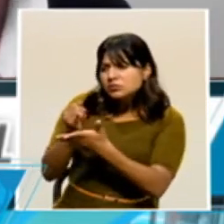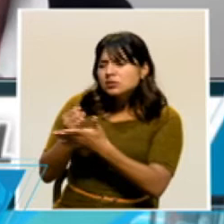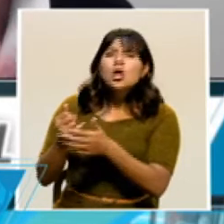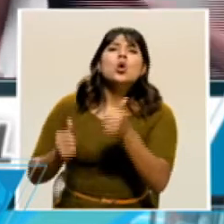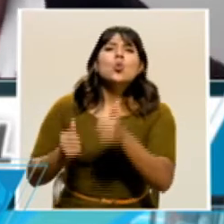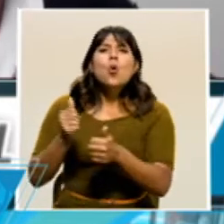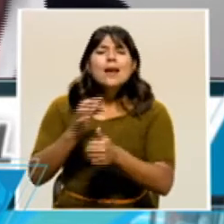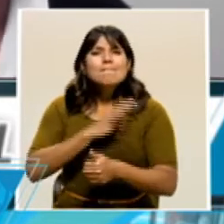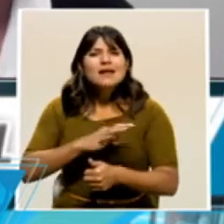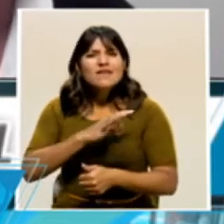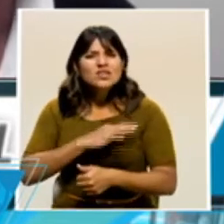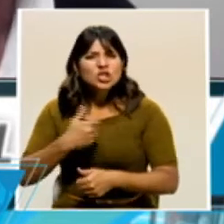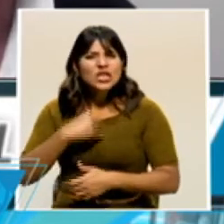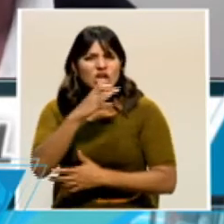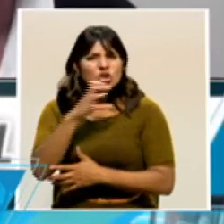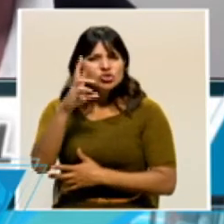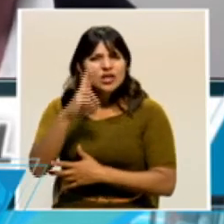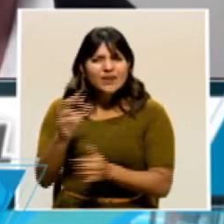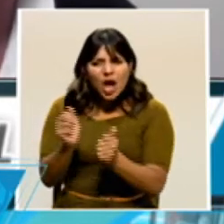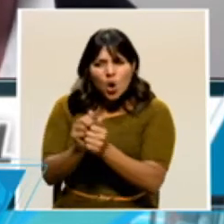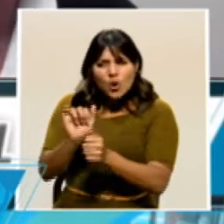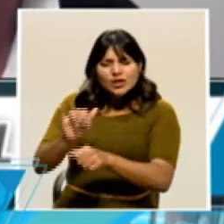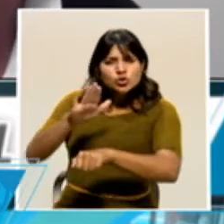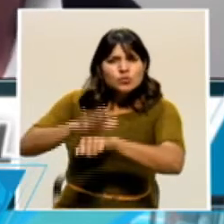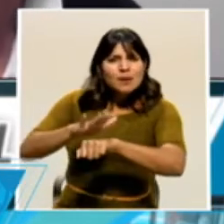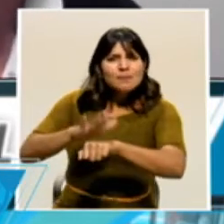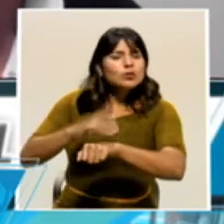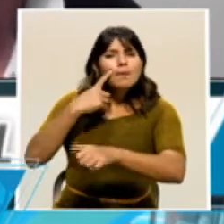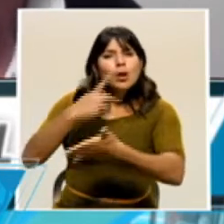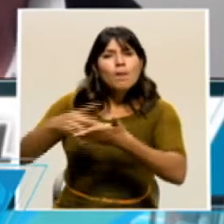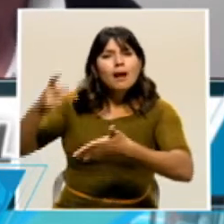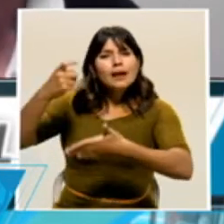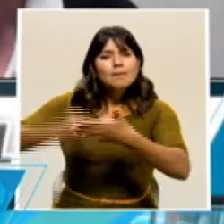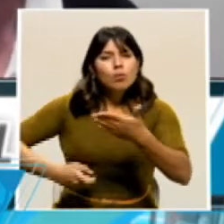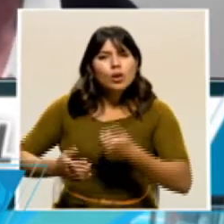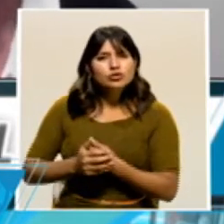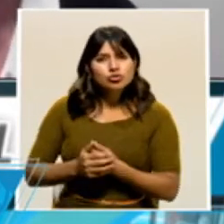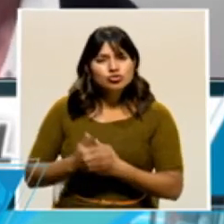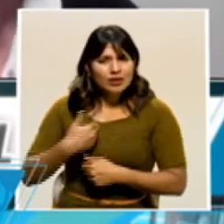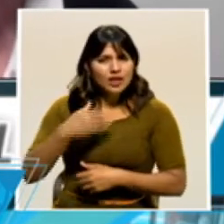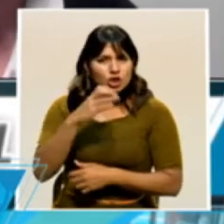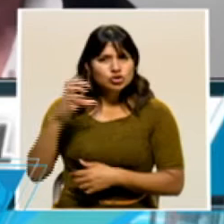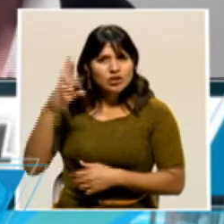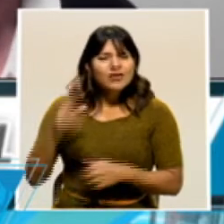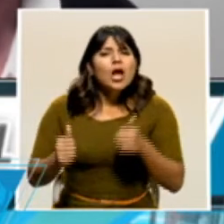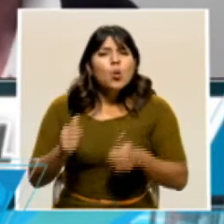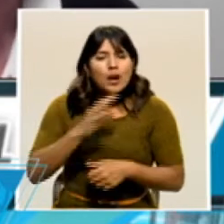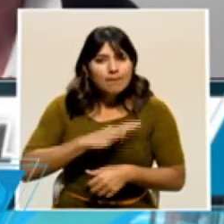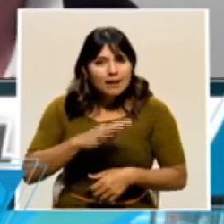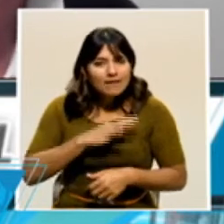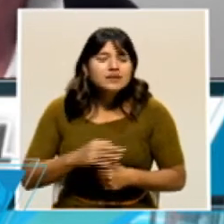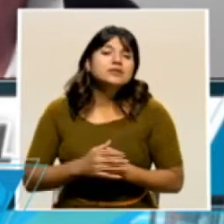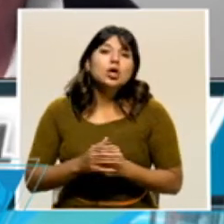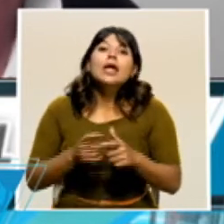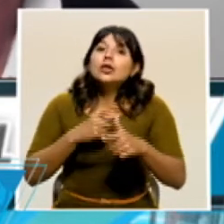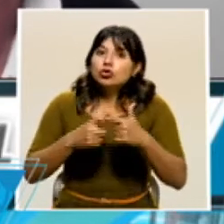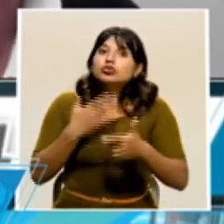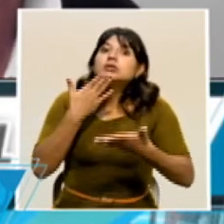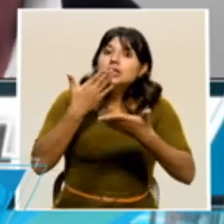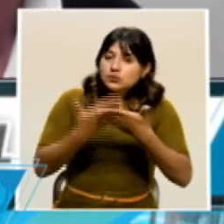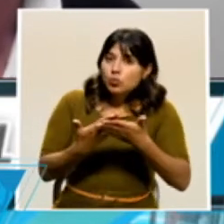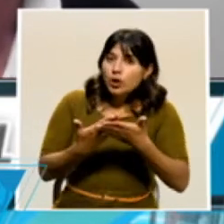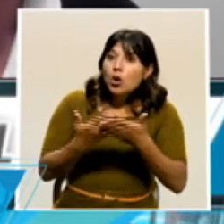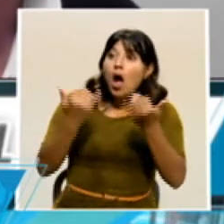como país de esas exoneraciones que estamos otorgando? Entonces, es bueno revisar. Actualmente hay en la Asamblea Legislativa